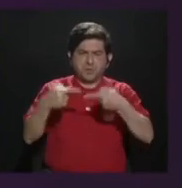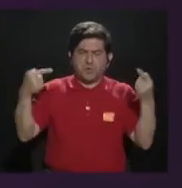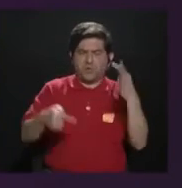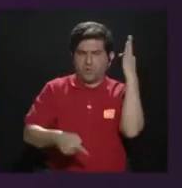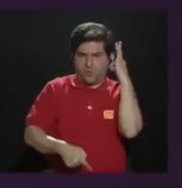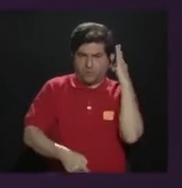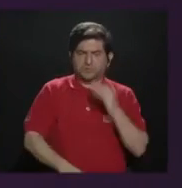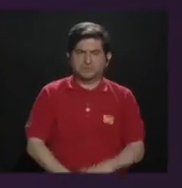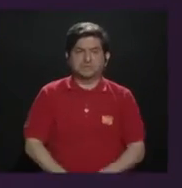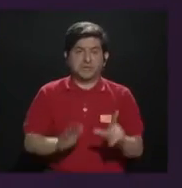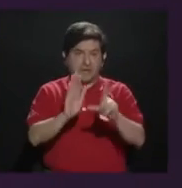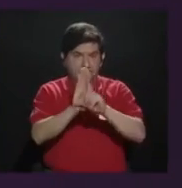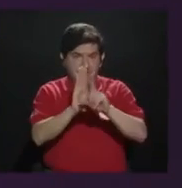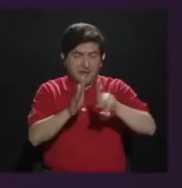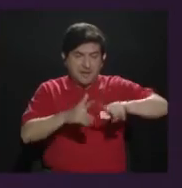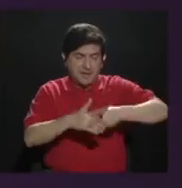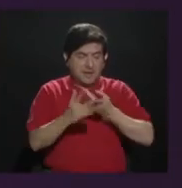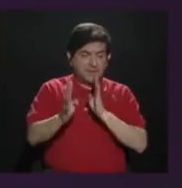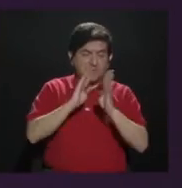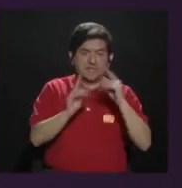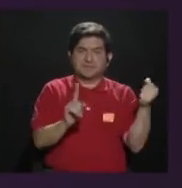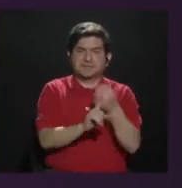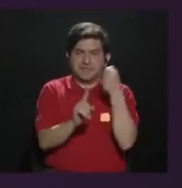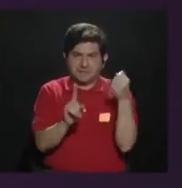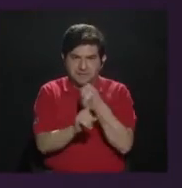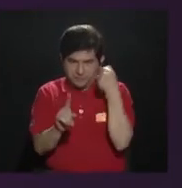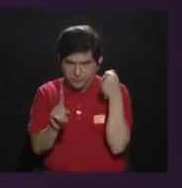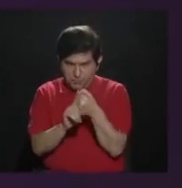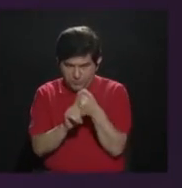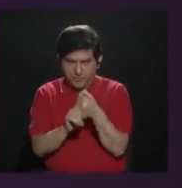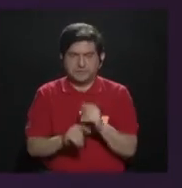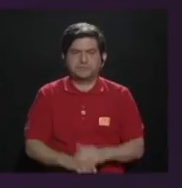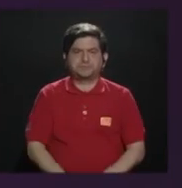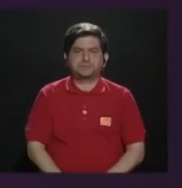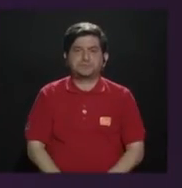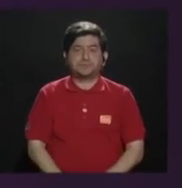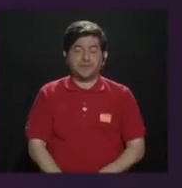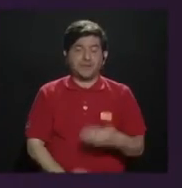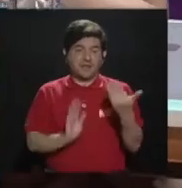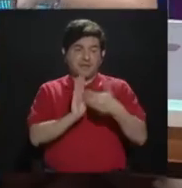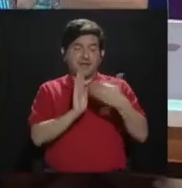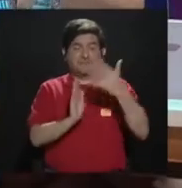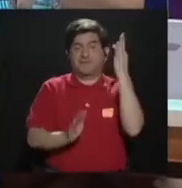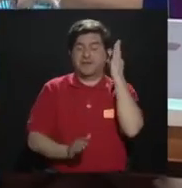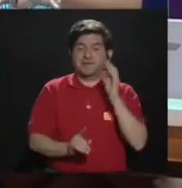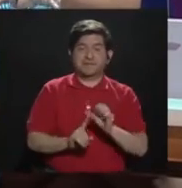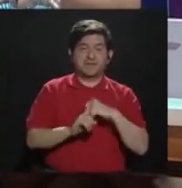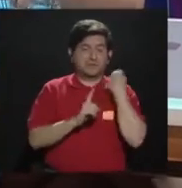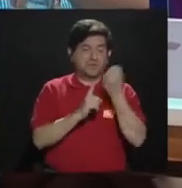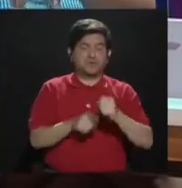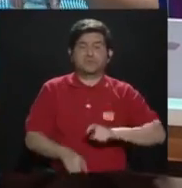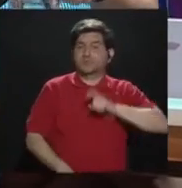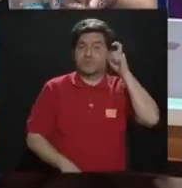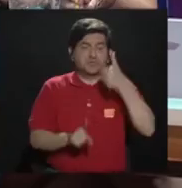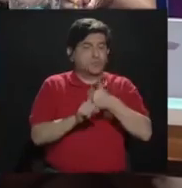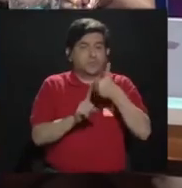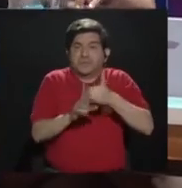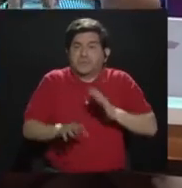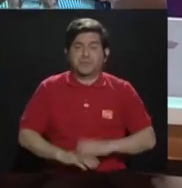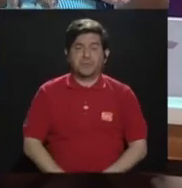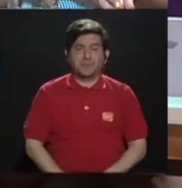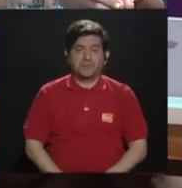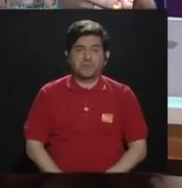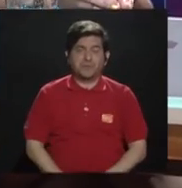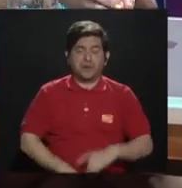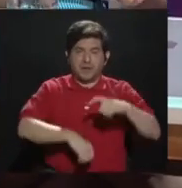mujeres. Una ley que empieza a hablar de la violencia que recibimos las mujeres por nuestra condición de género, ¿no? Hasta el